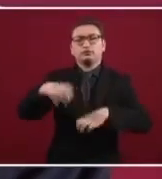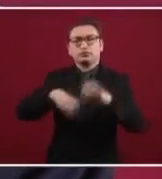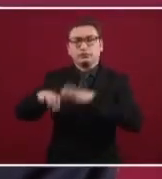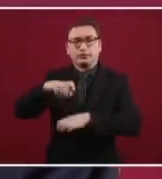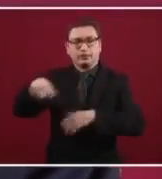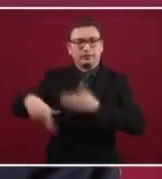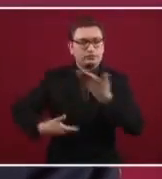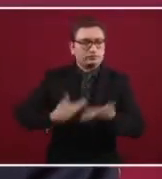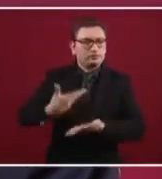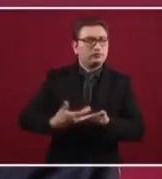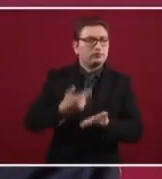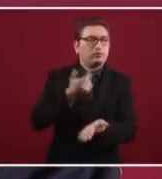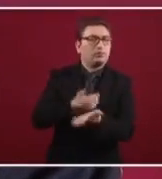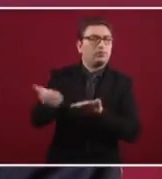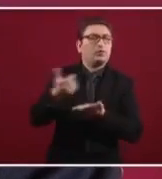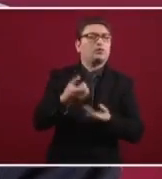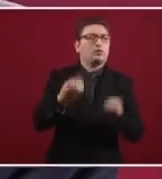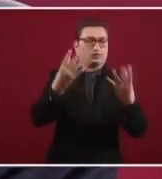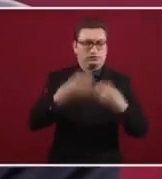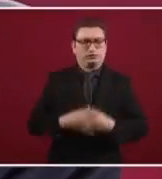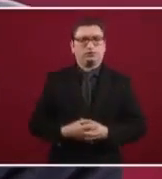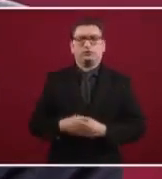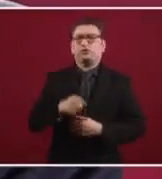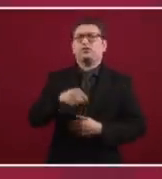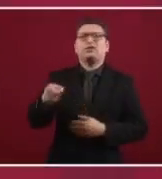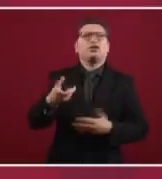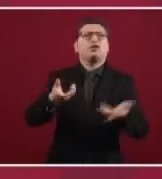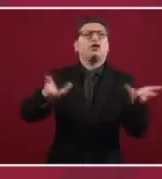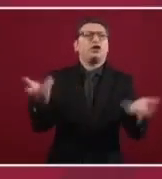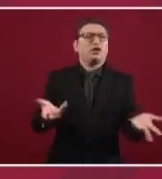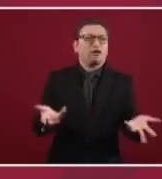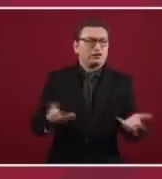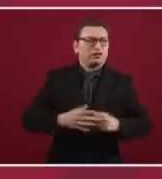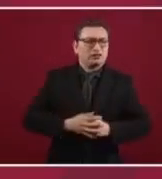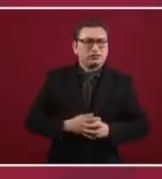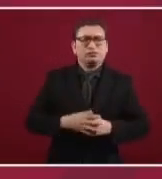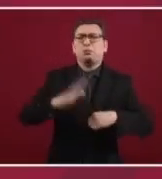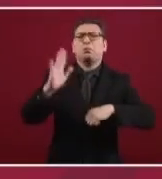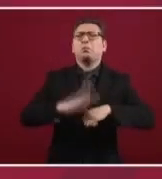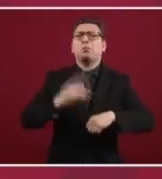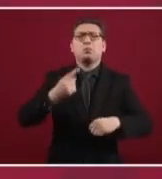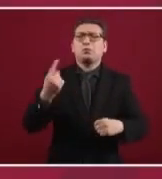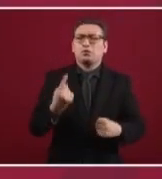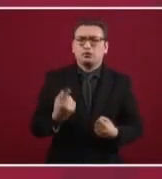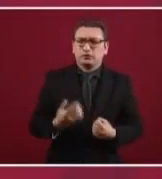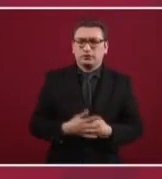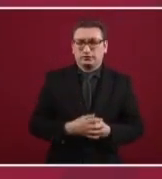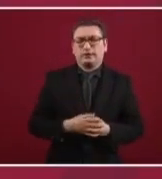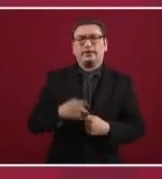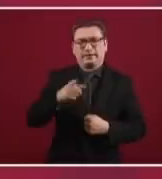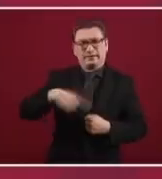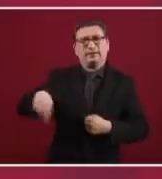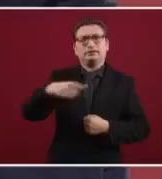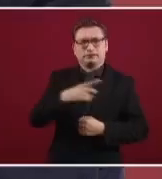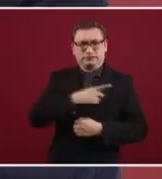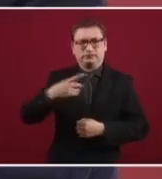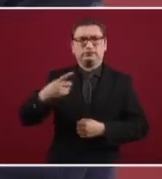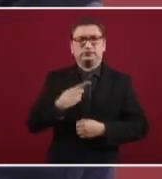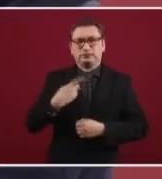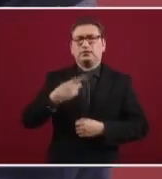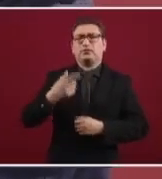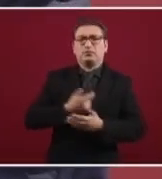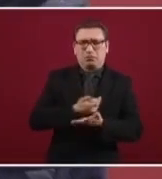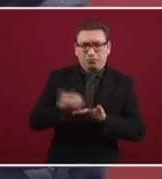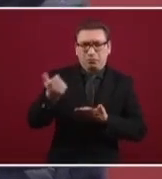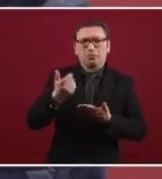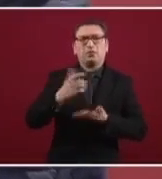las calificadoras, qué hacen, por qué se deben de